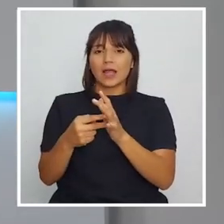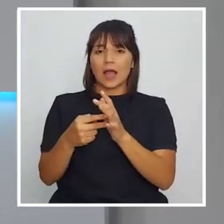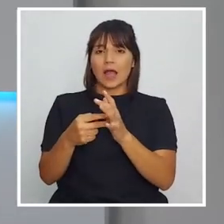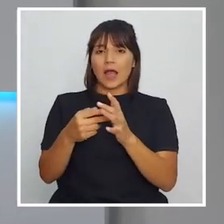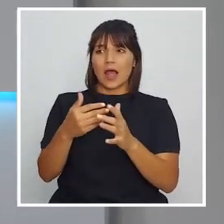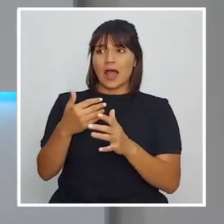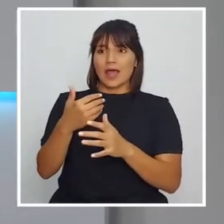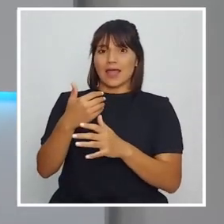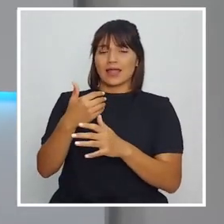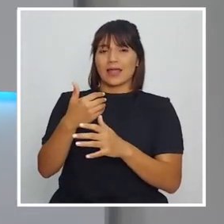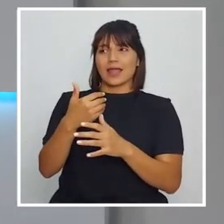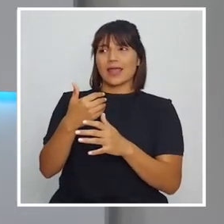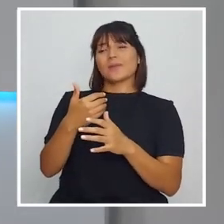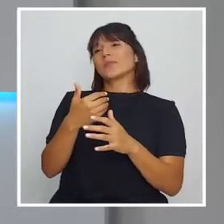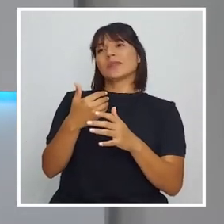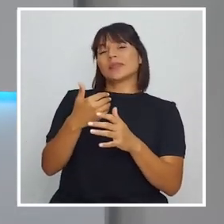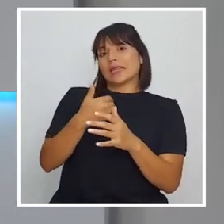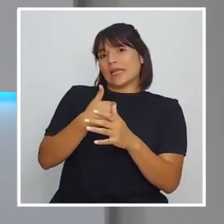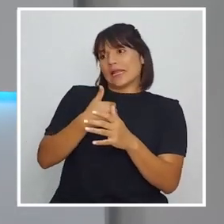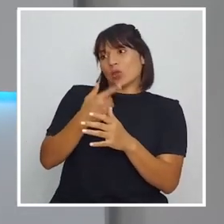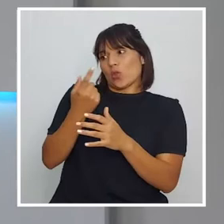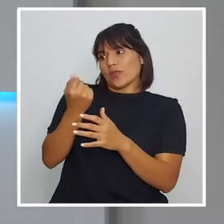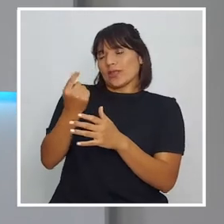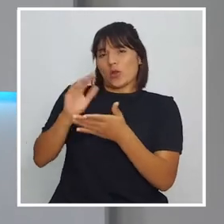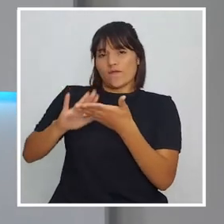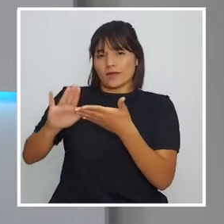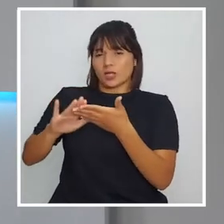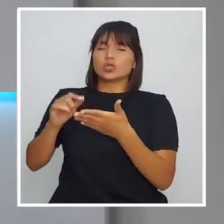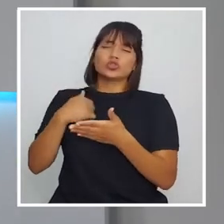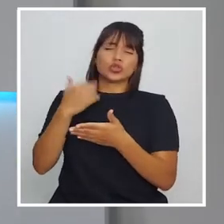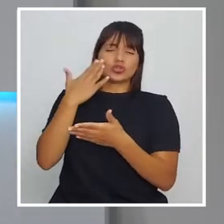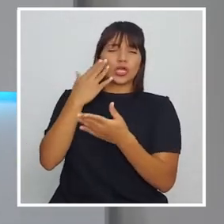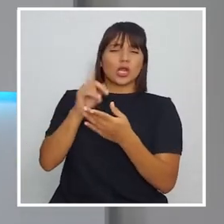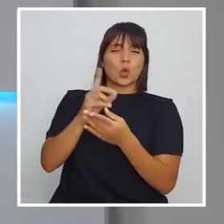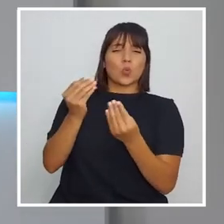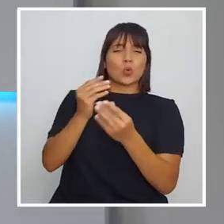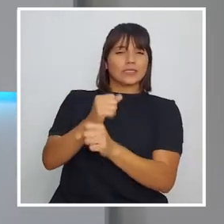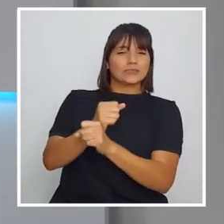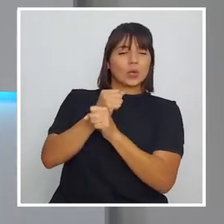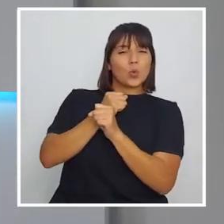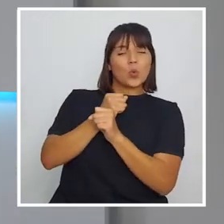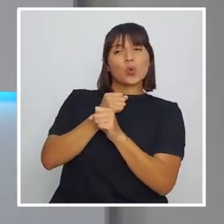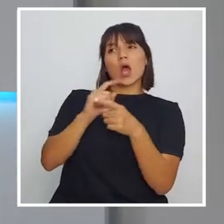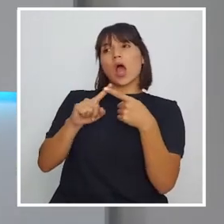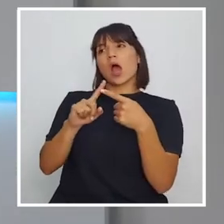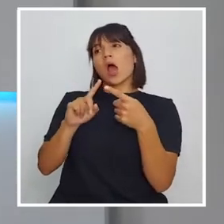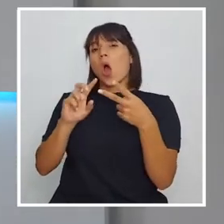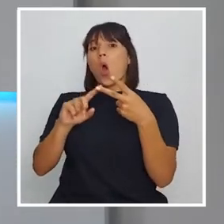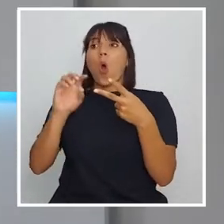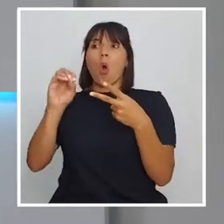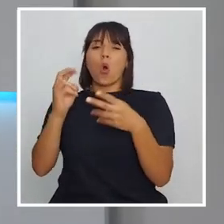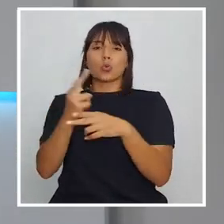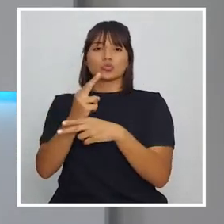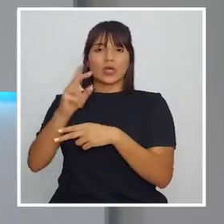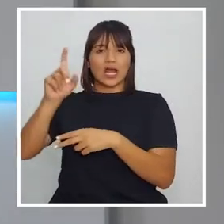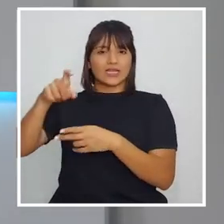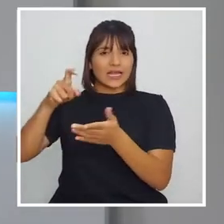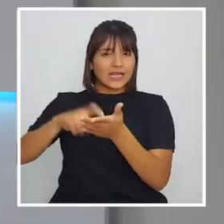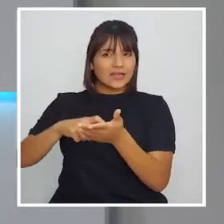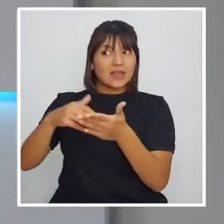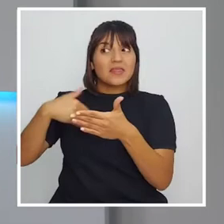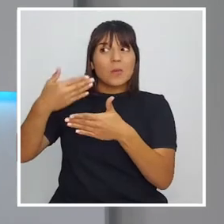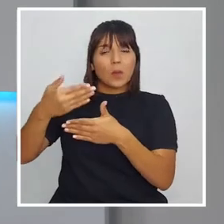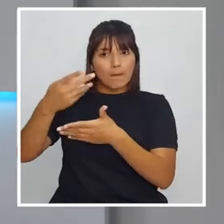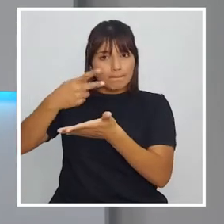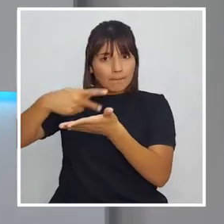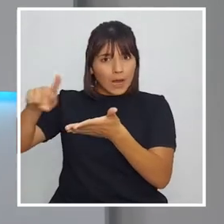lo recomendado, lo entiendo, pero tener efectivo, usar tarjetas de crédito y después hacer pagos con eso, con el